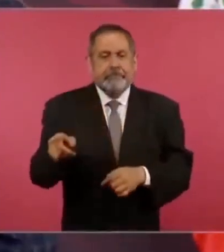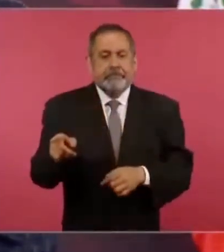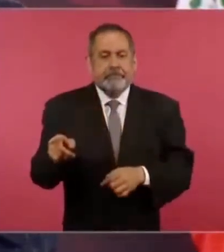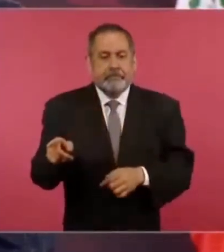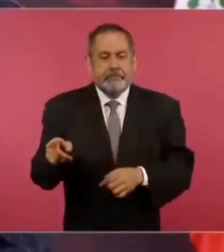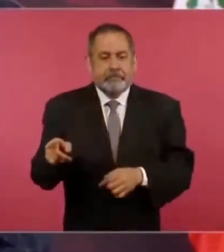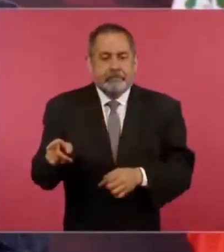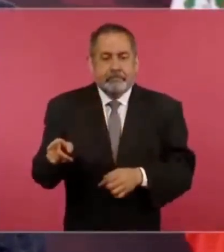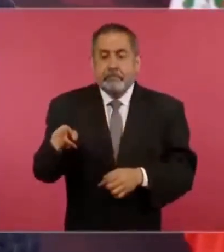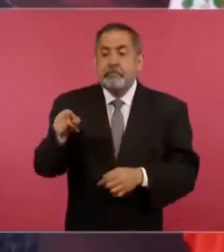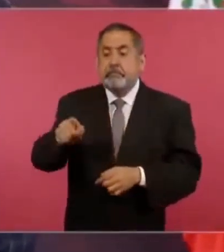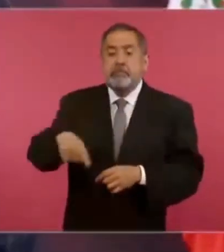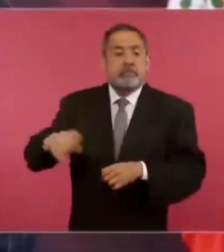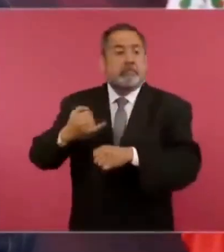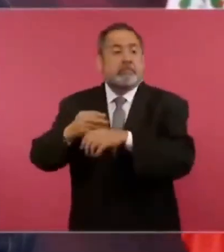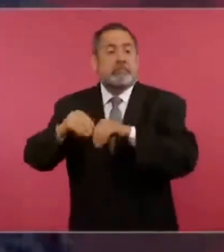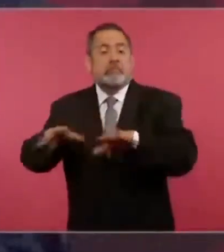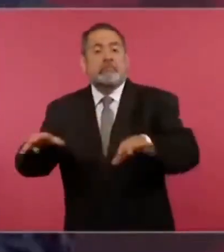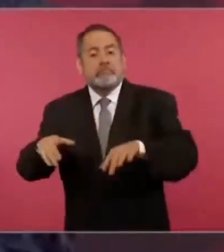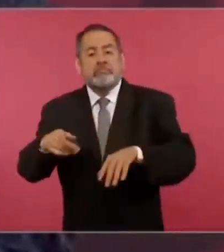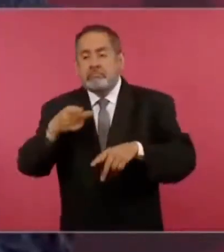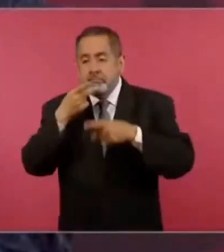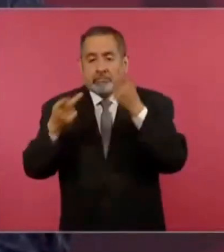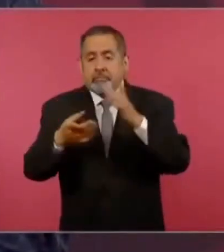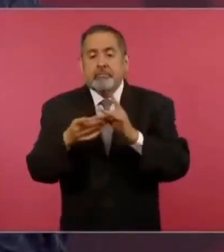lo que informaron.